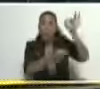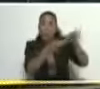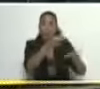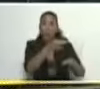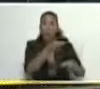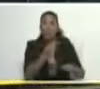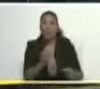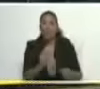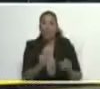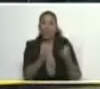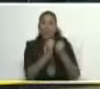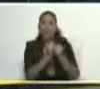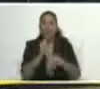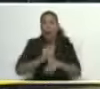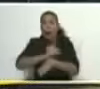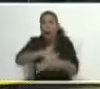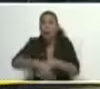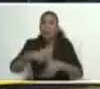sus miembros,